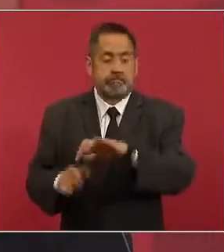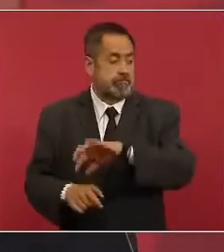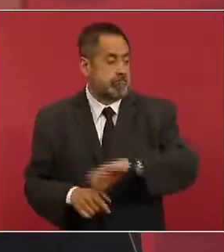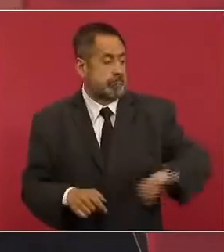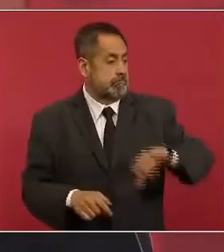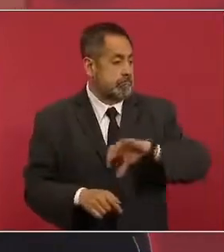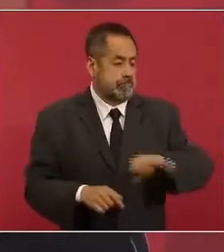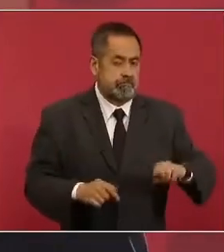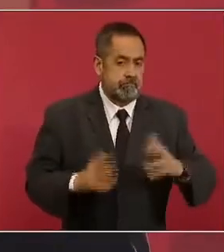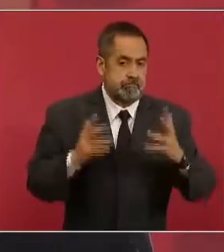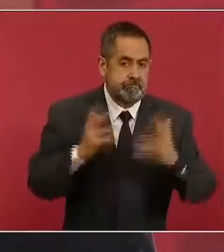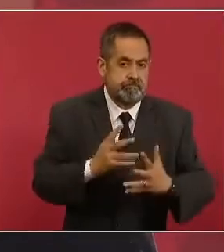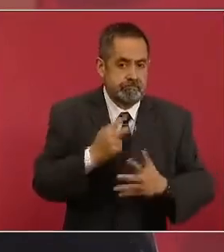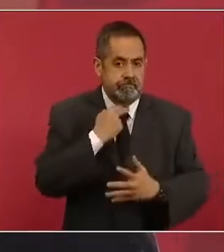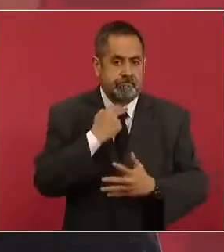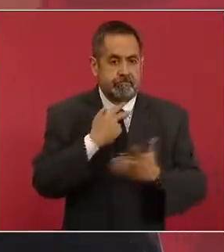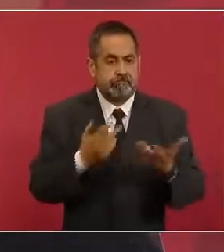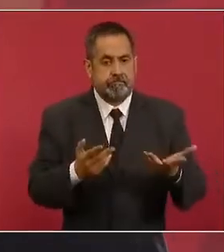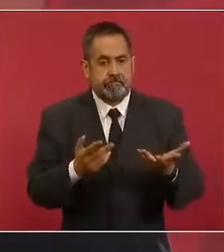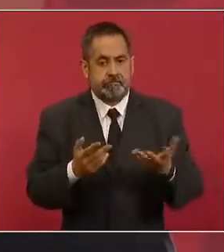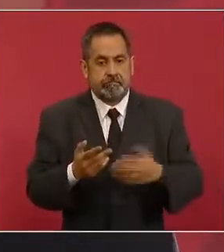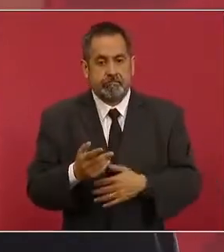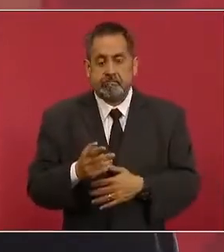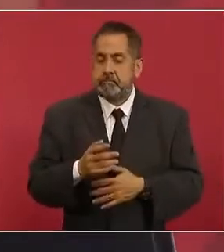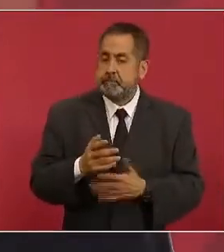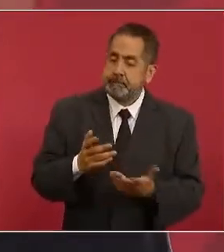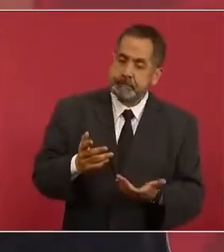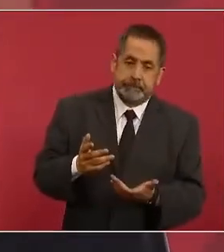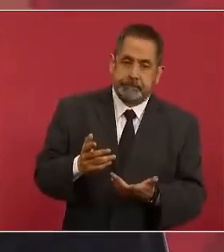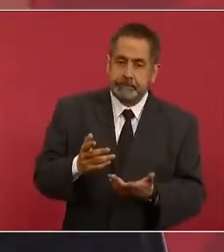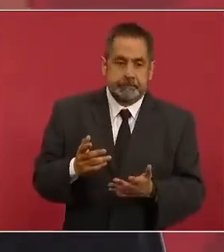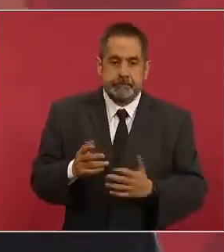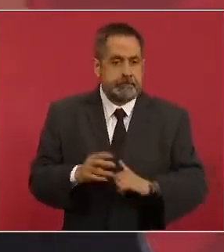porque ya solo le permiten